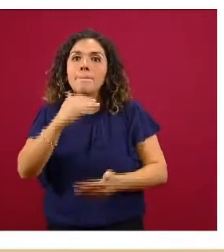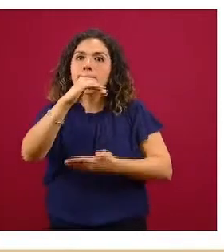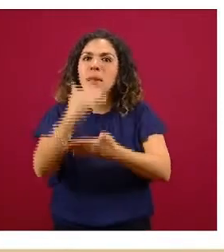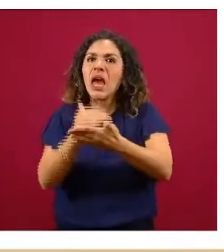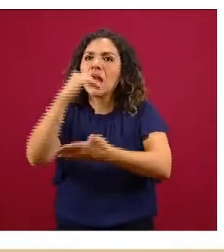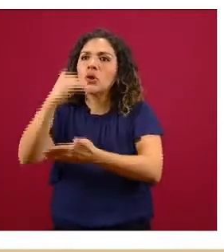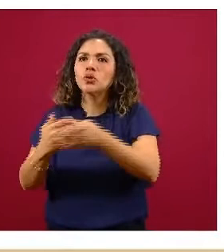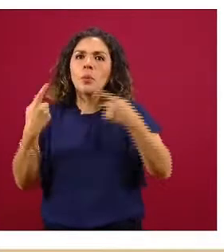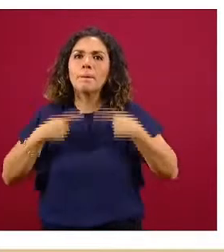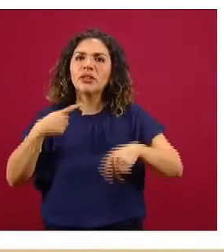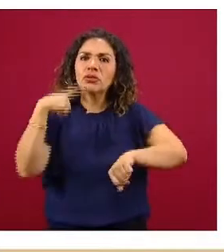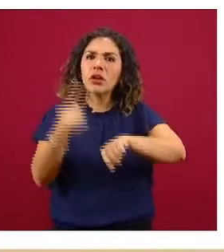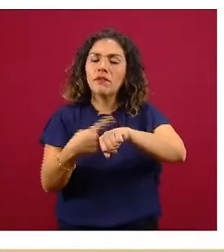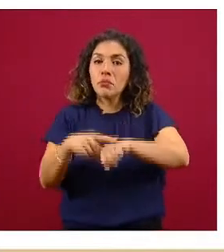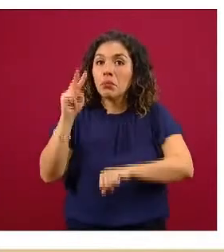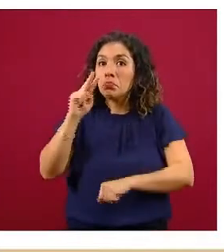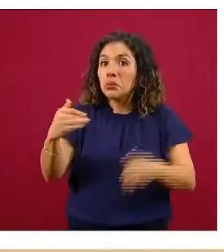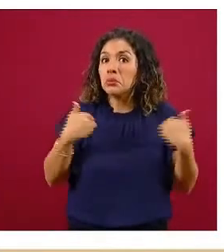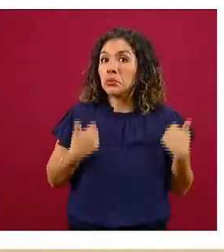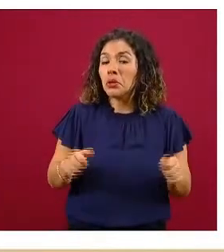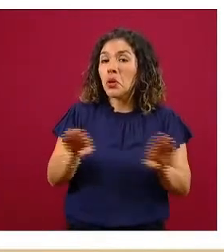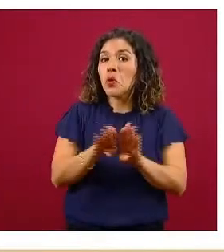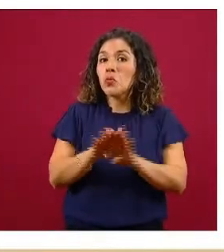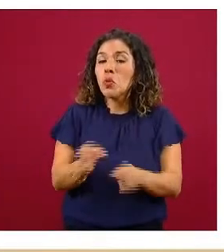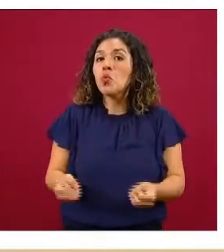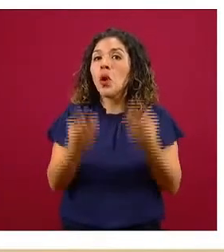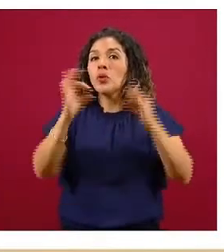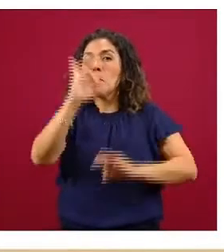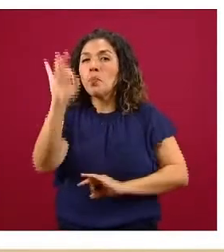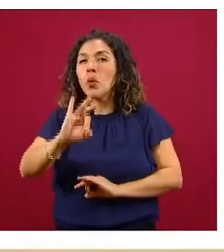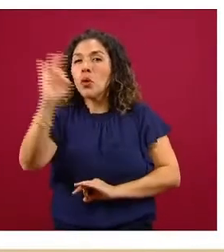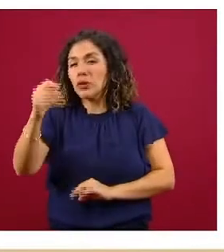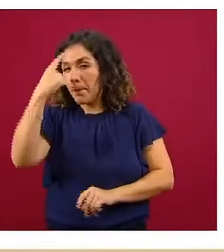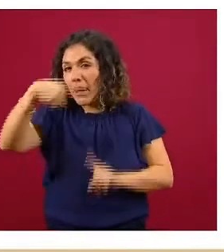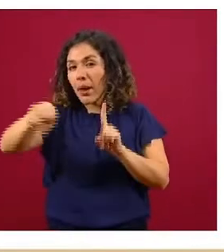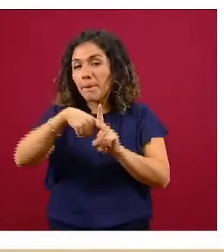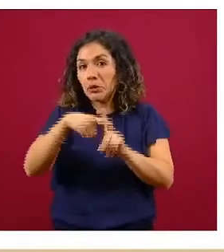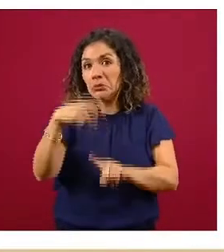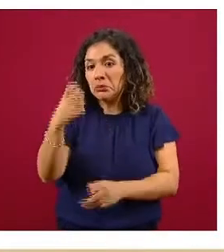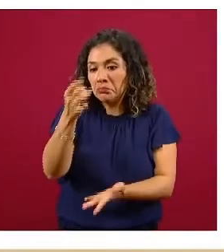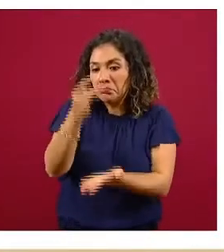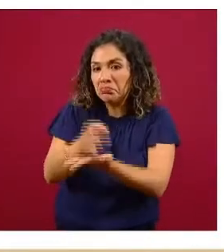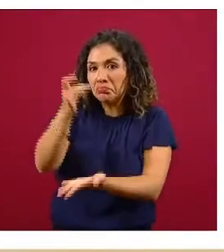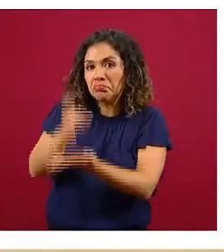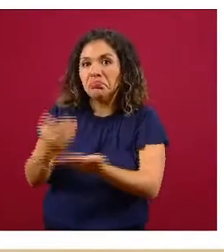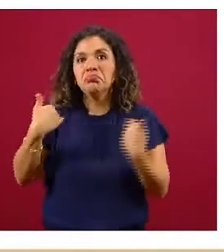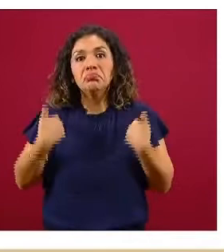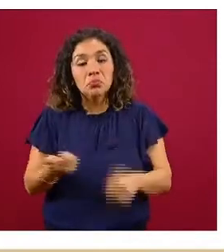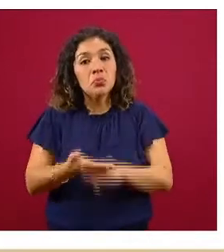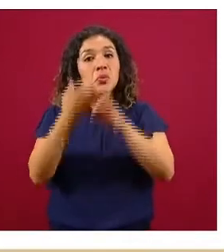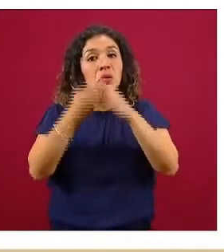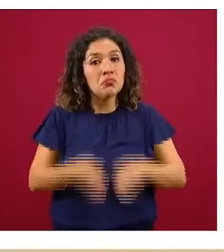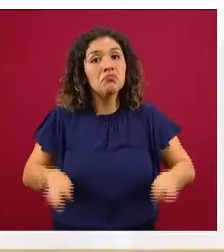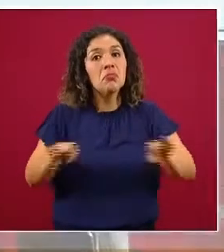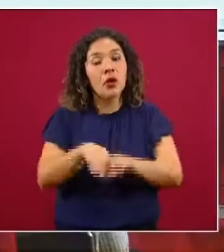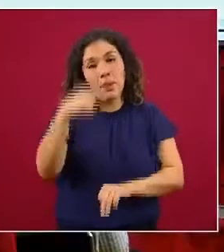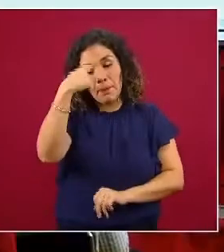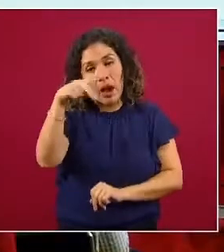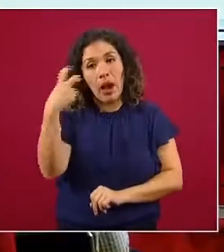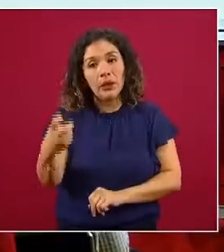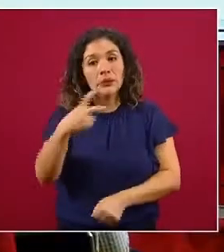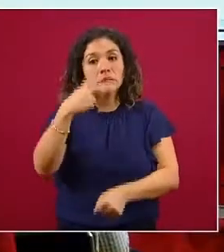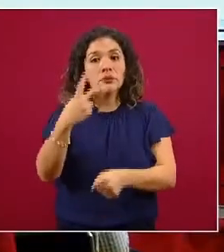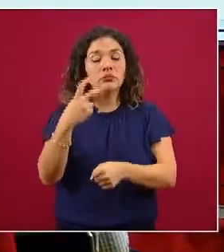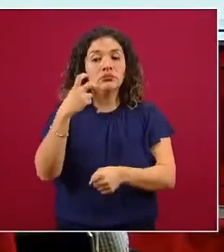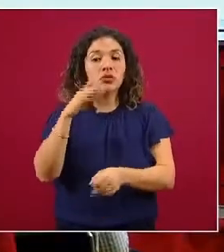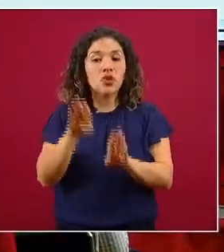y también lo vemos reflejado en el porcentaje de positividad, que es otro indicador muy importante para el seguimiento